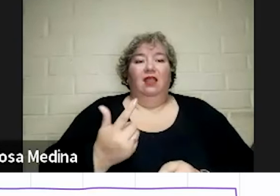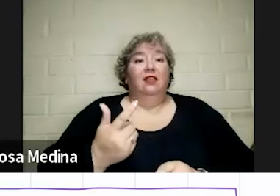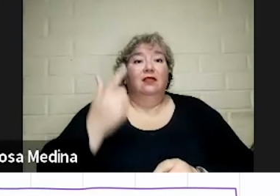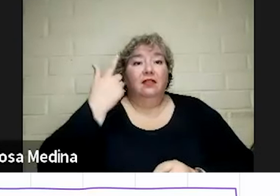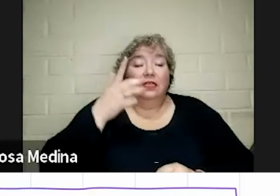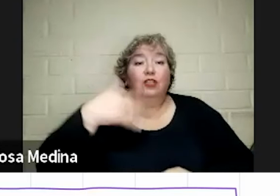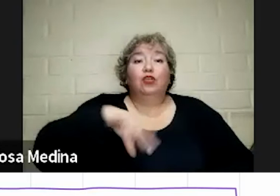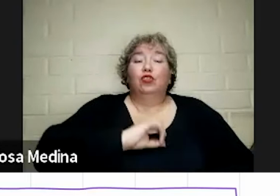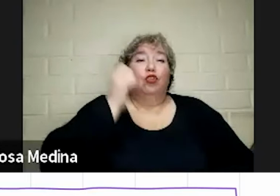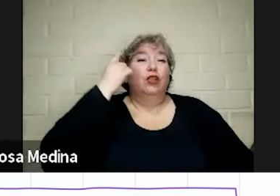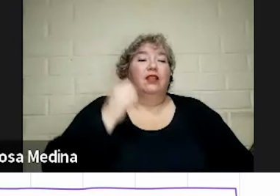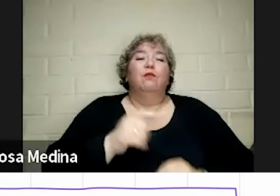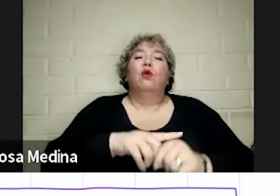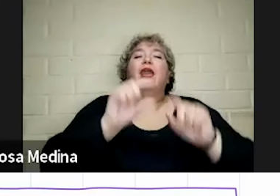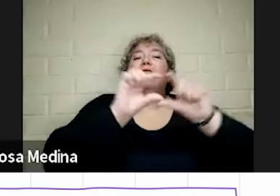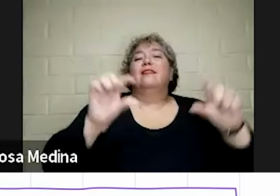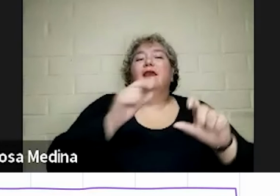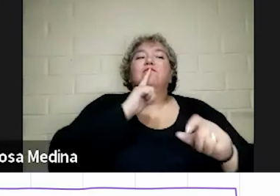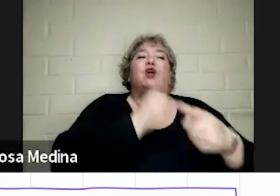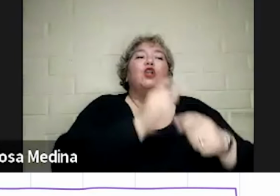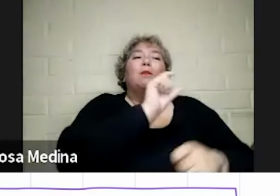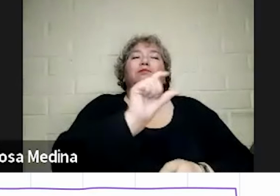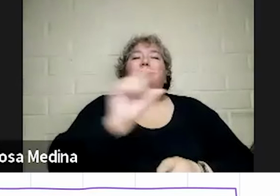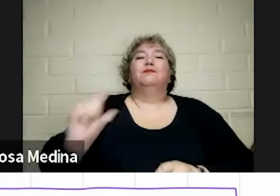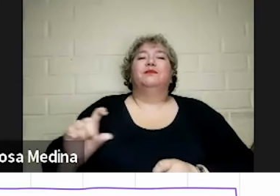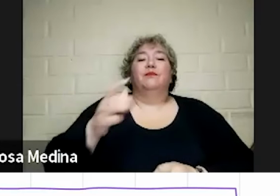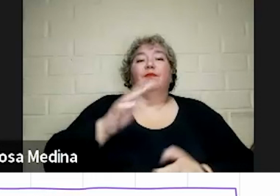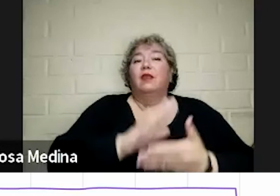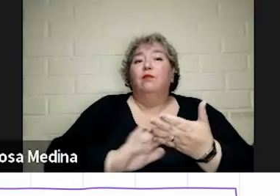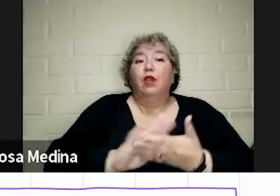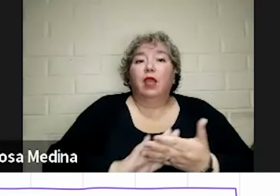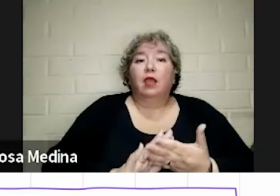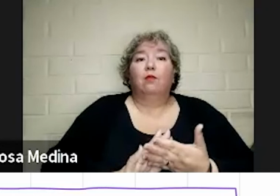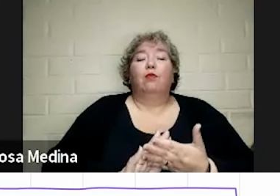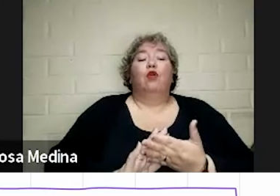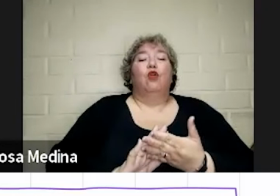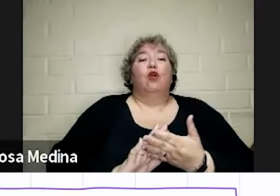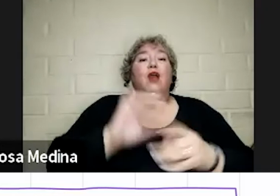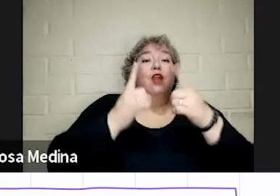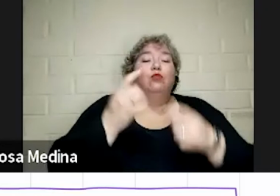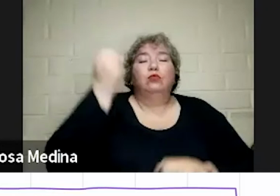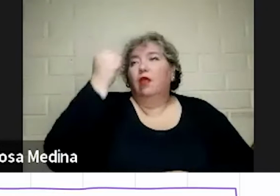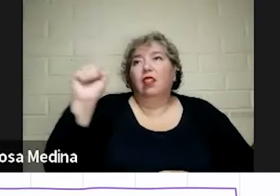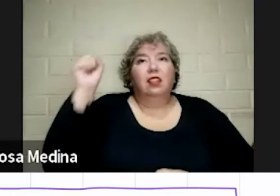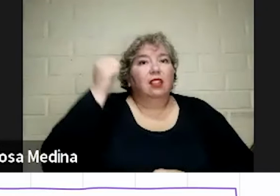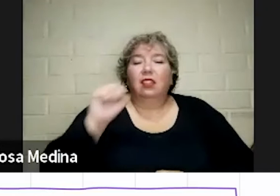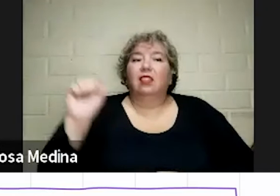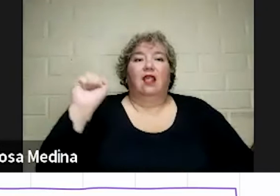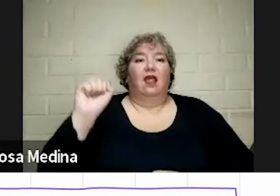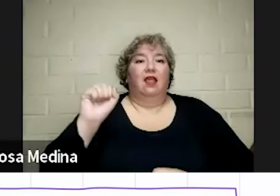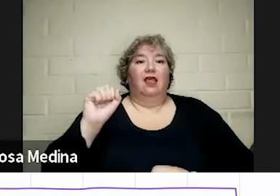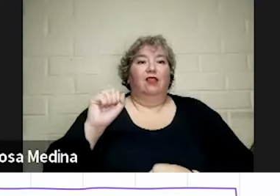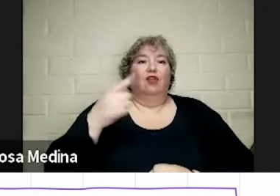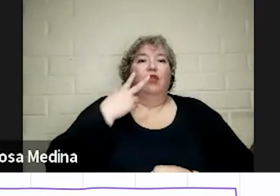a etiquetar a los niños. ¿Qué pasa? Tenemos, por ejemplo, estudiantes distraídos, como el niñito acá que está en el lado mirando